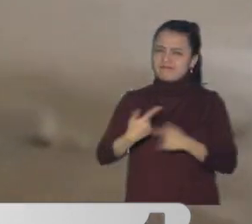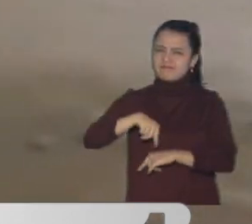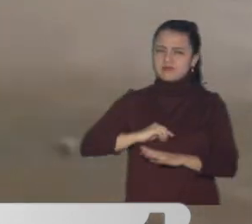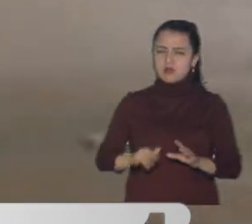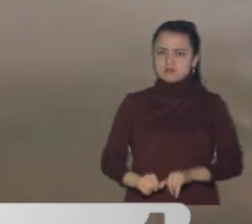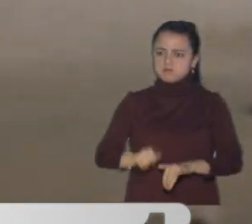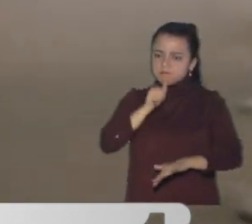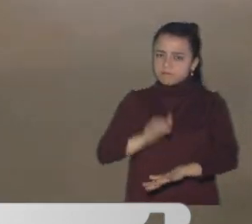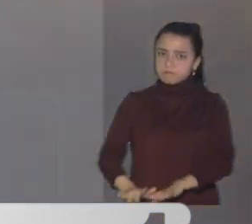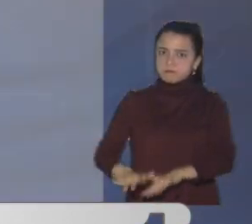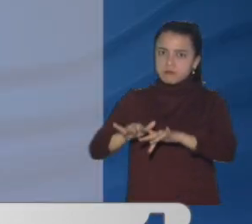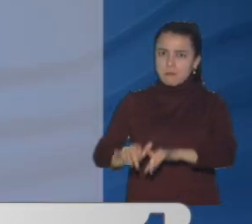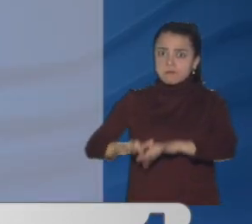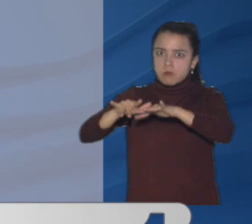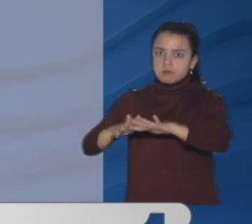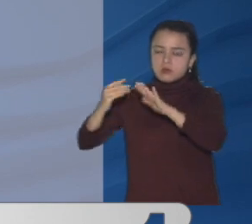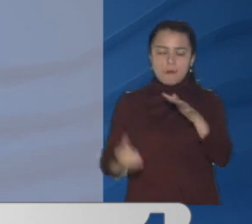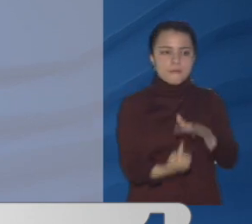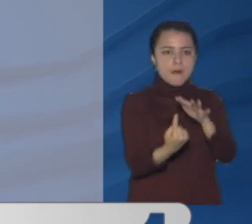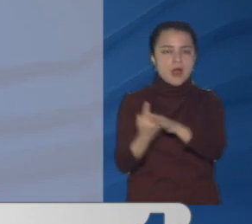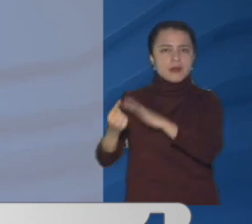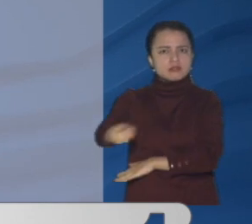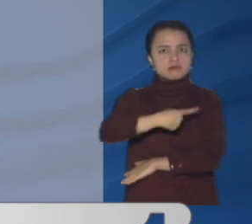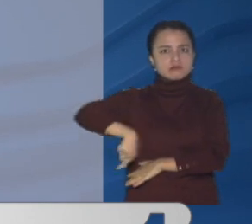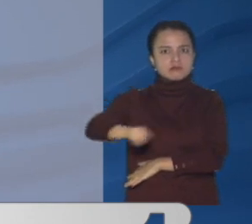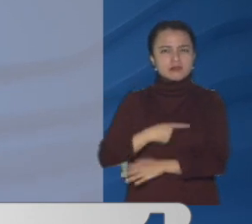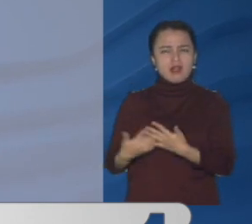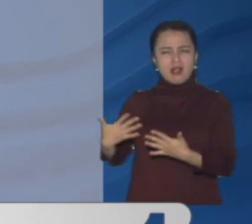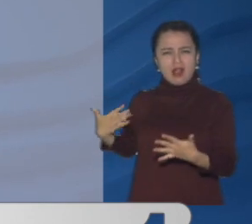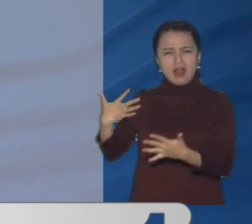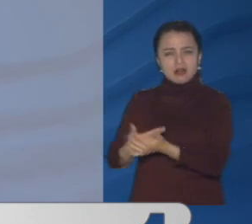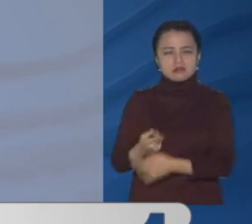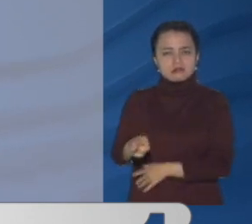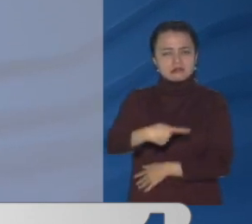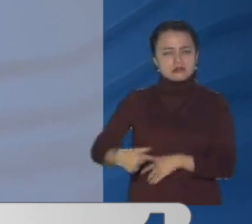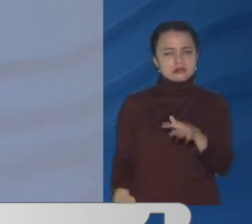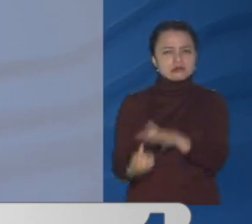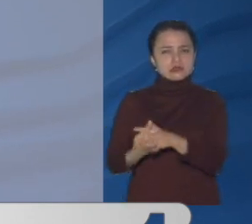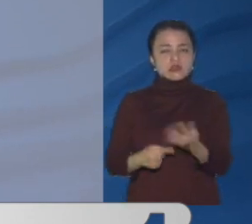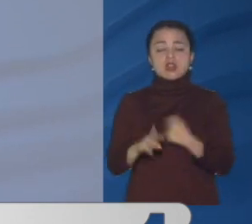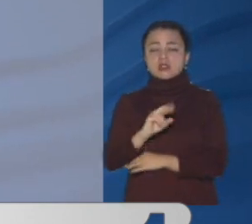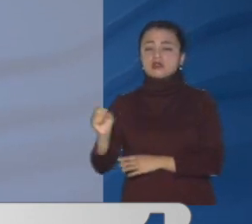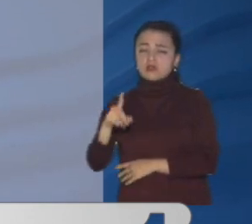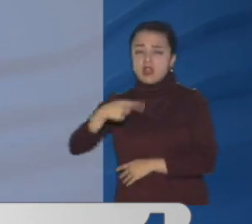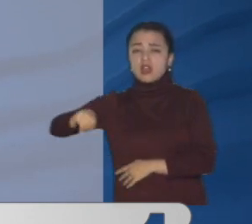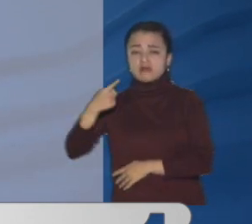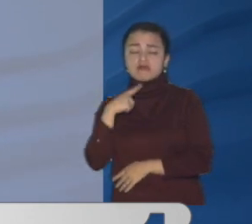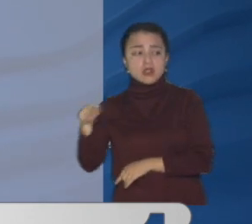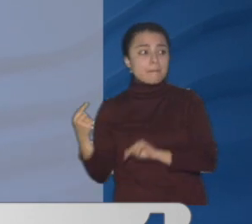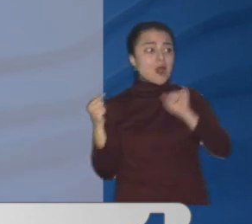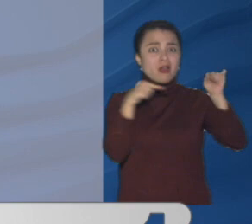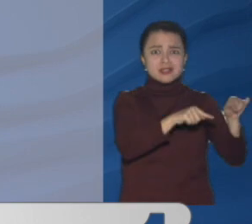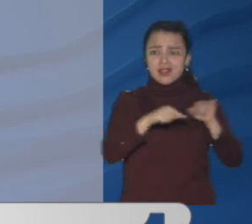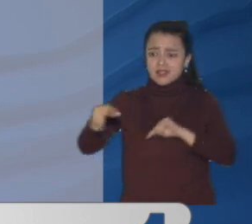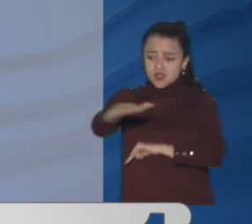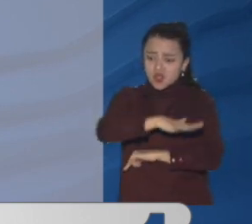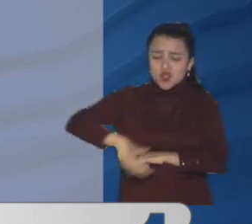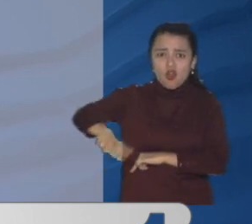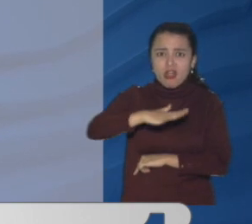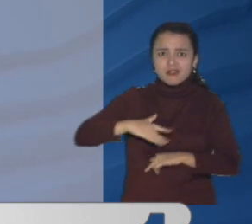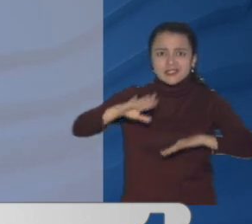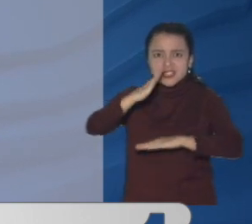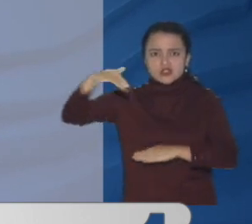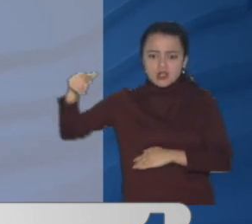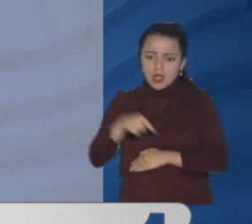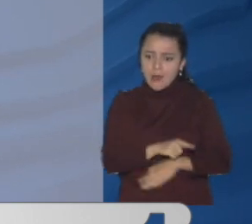nuevas crecientes debido a las fuertes lluvias que se han presentado en las últimas horas, no solamente en el suroeste, en donde hay varias vías afectadas, sino